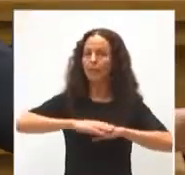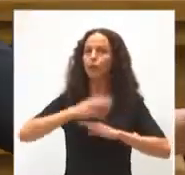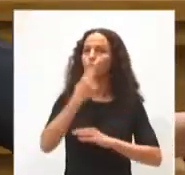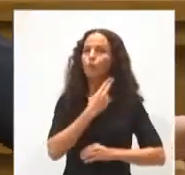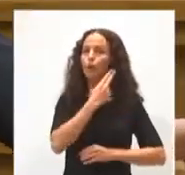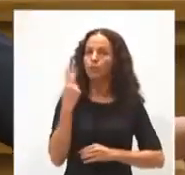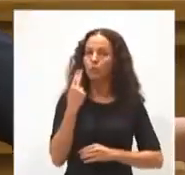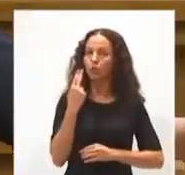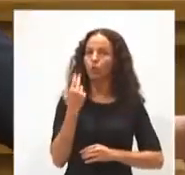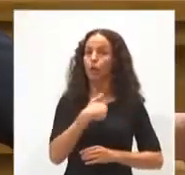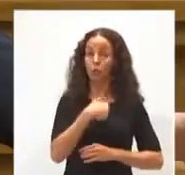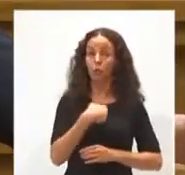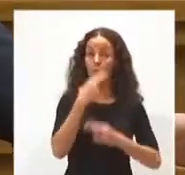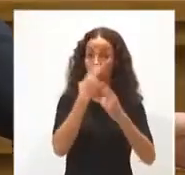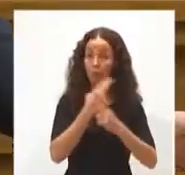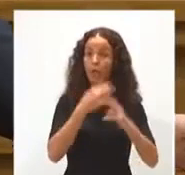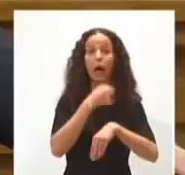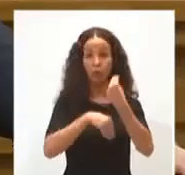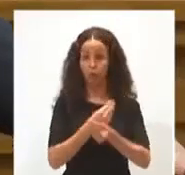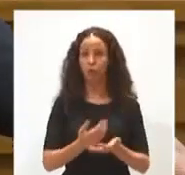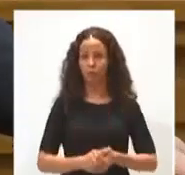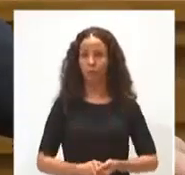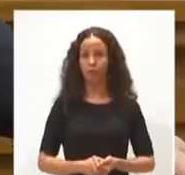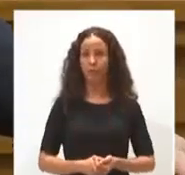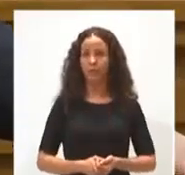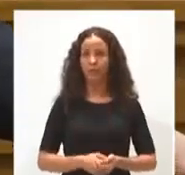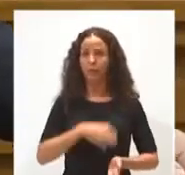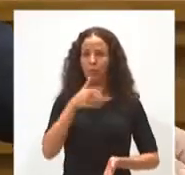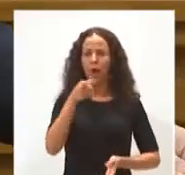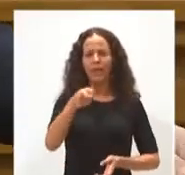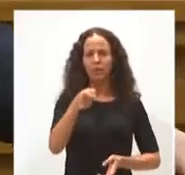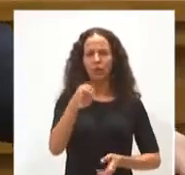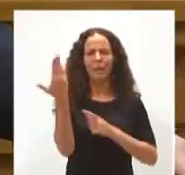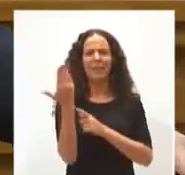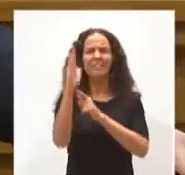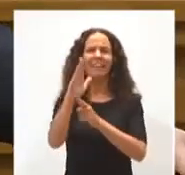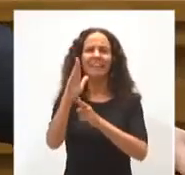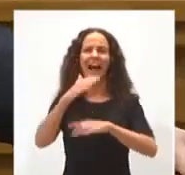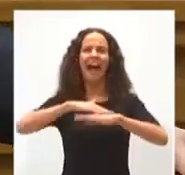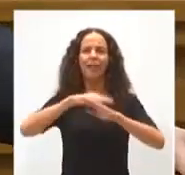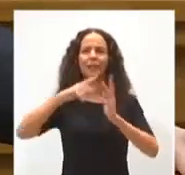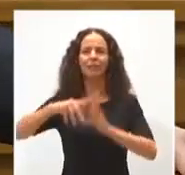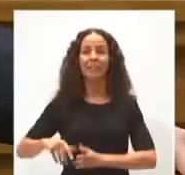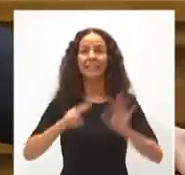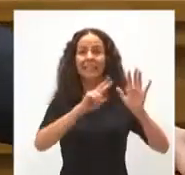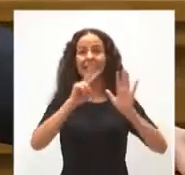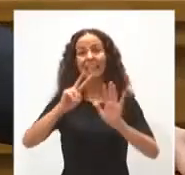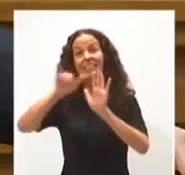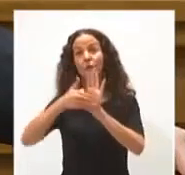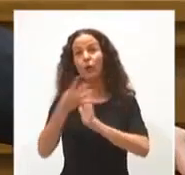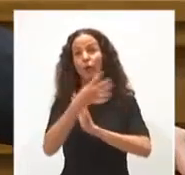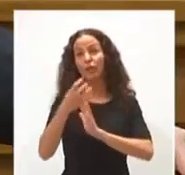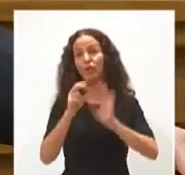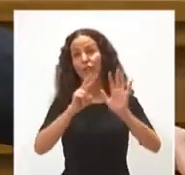con la función pública lo hemos hecho es el músculo de la administración los 77 mil 473